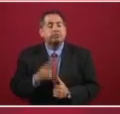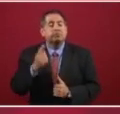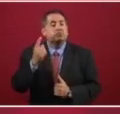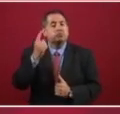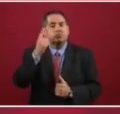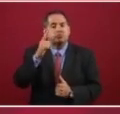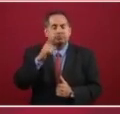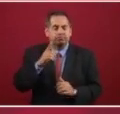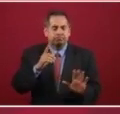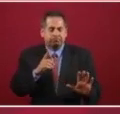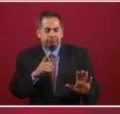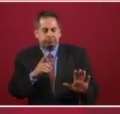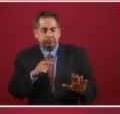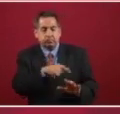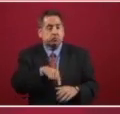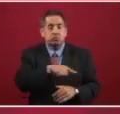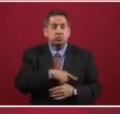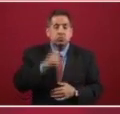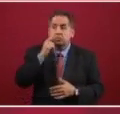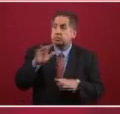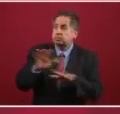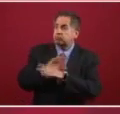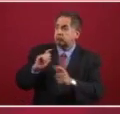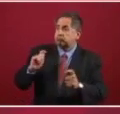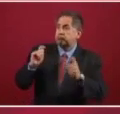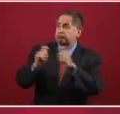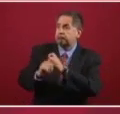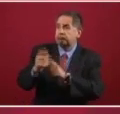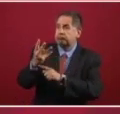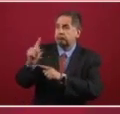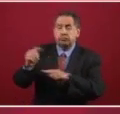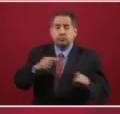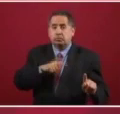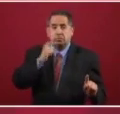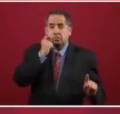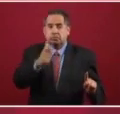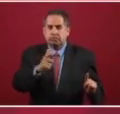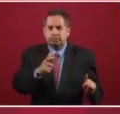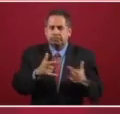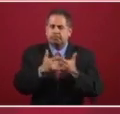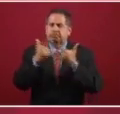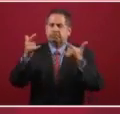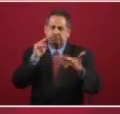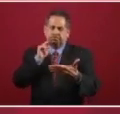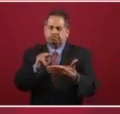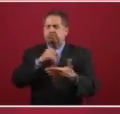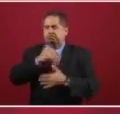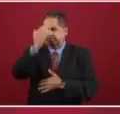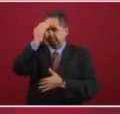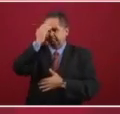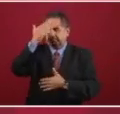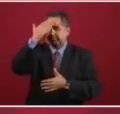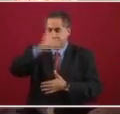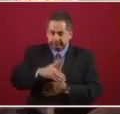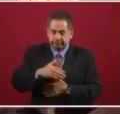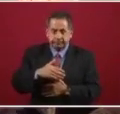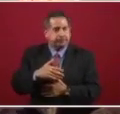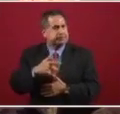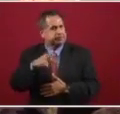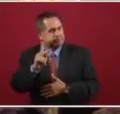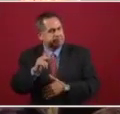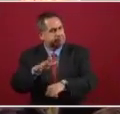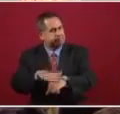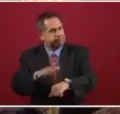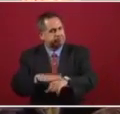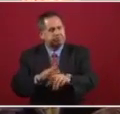evitar los cambios. Nos enseña eso la historia. Pero la verdad,